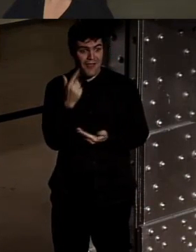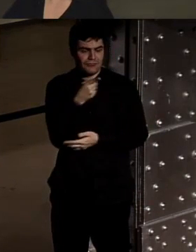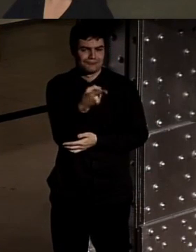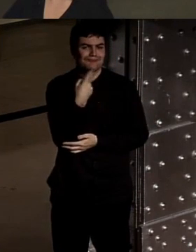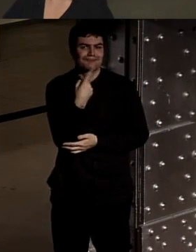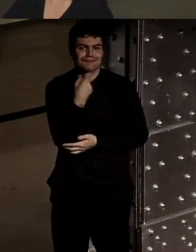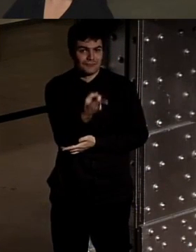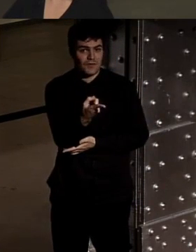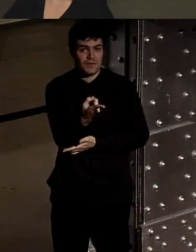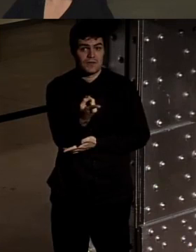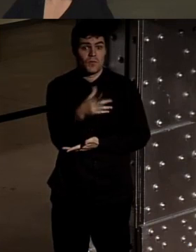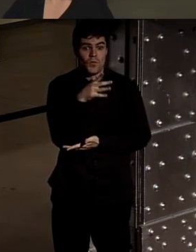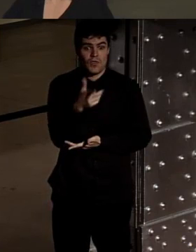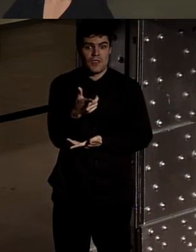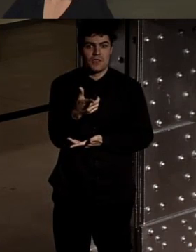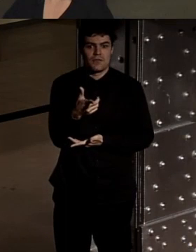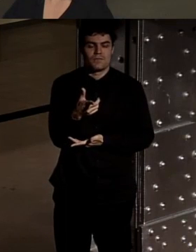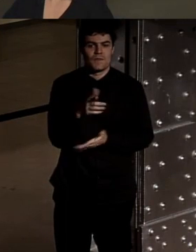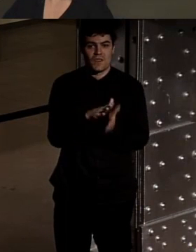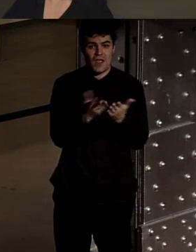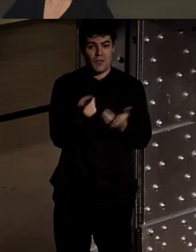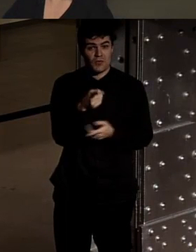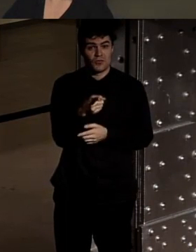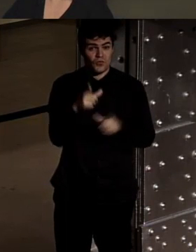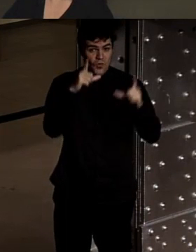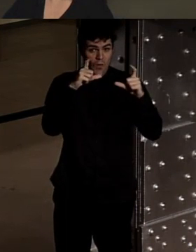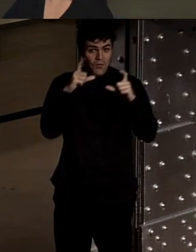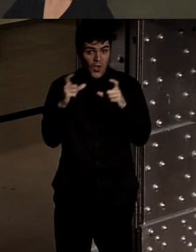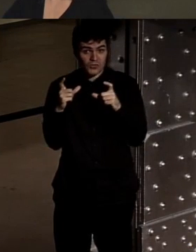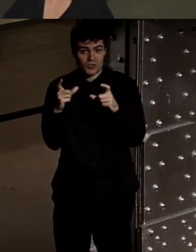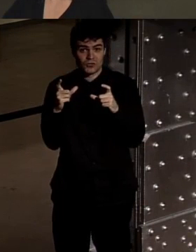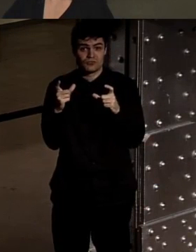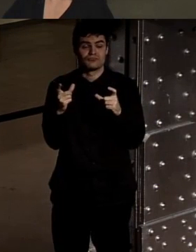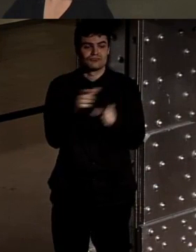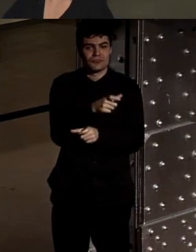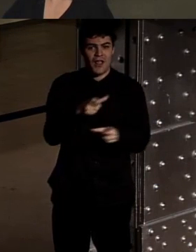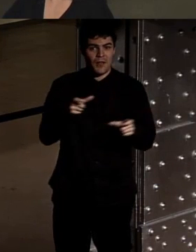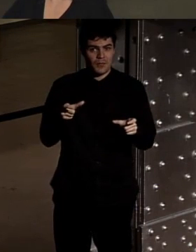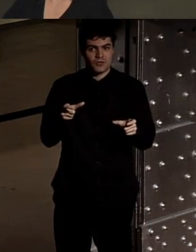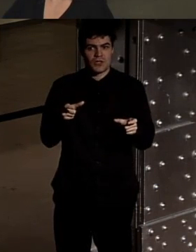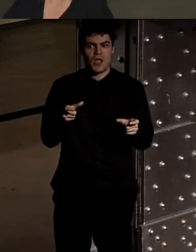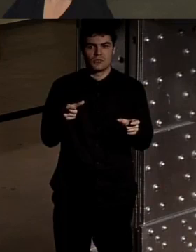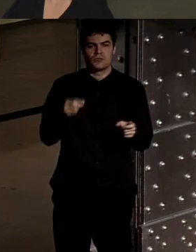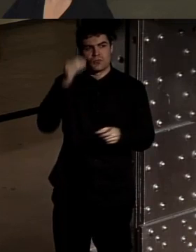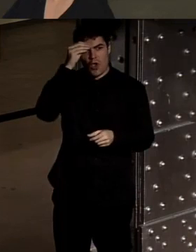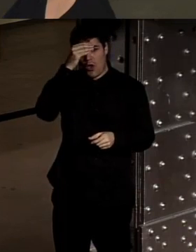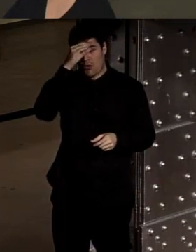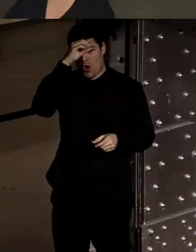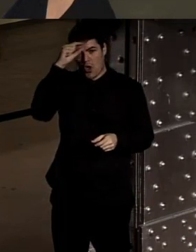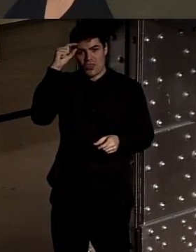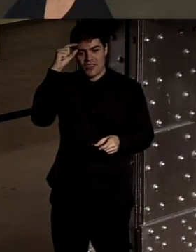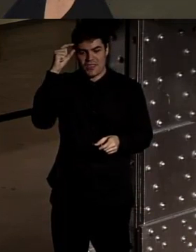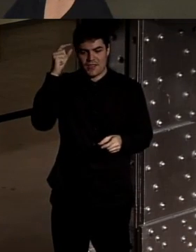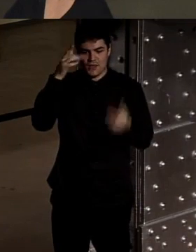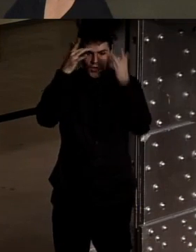por lo que he visto en el libro y lo que hemos hablado, lo que te mueve es que con tus fotos quieres concienciar a la gente, mover las conciencias, y que la sociedad y